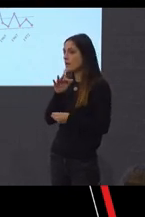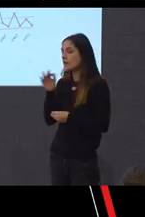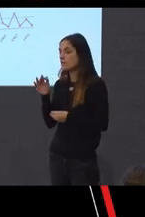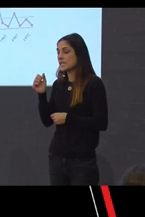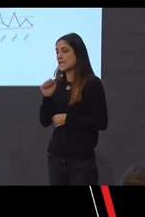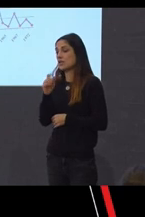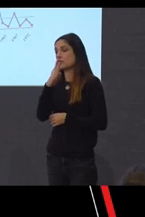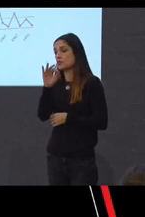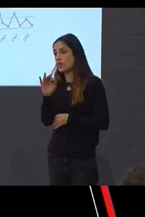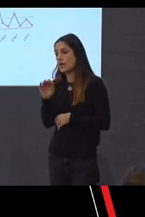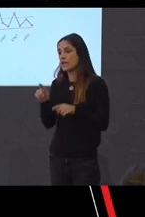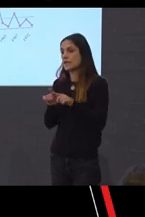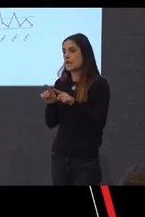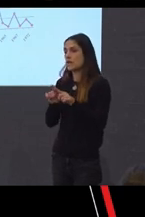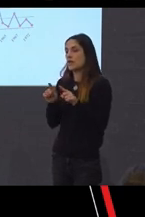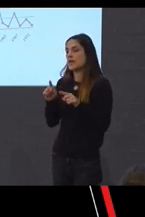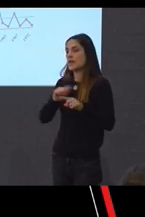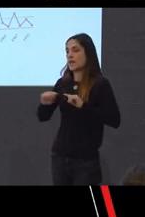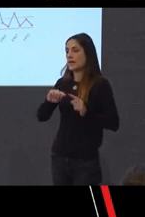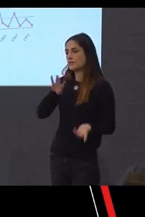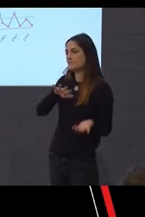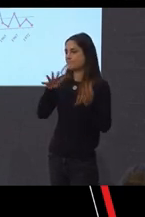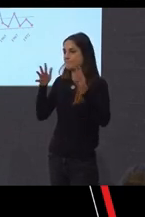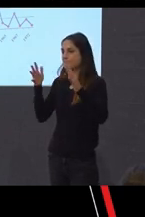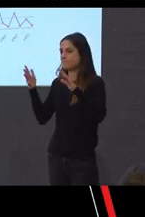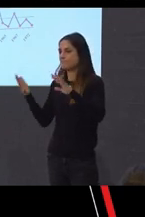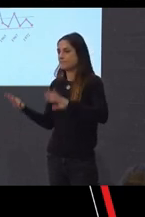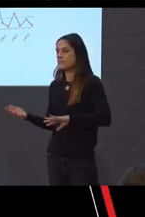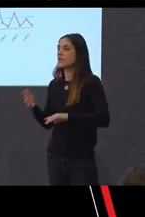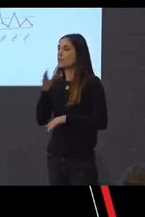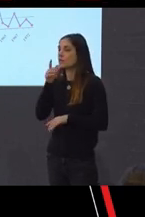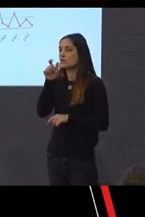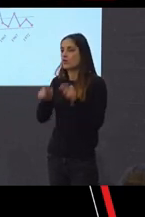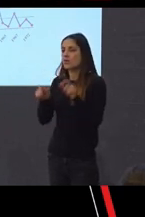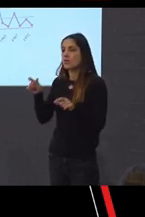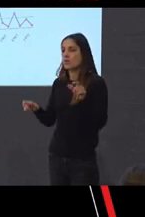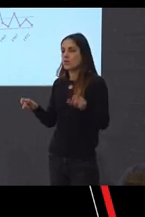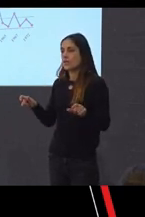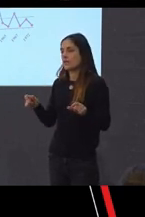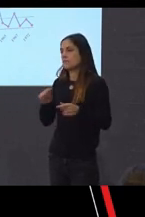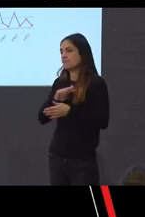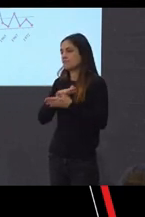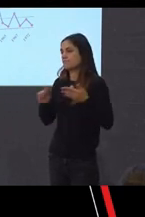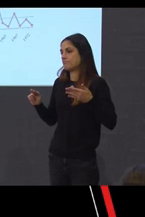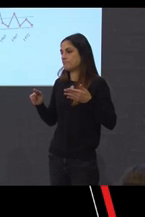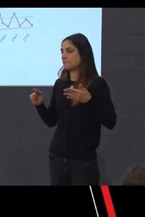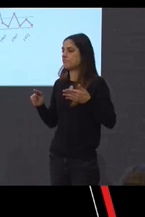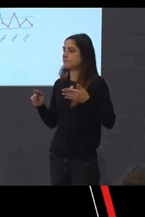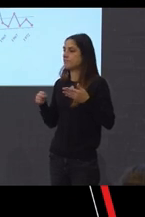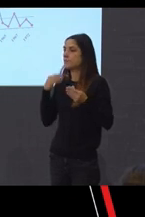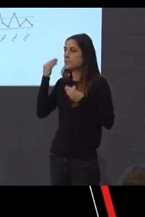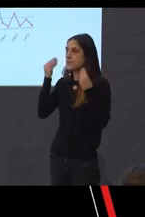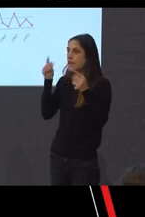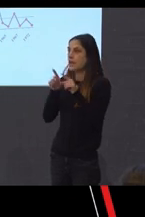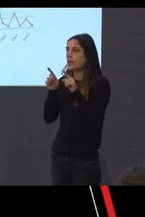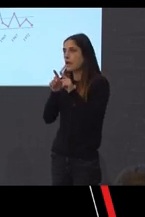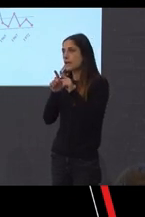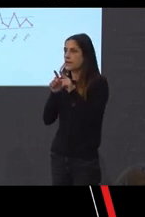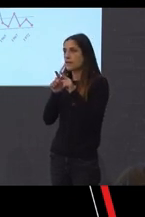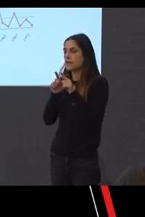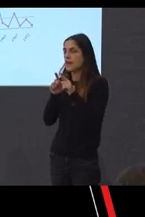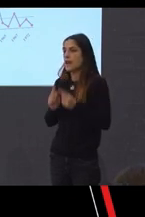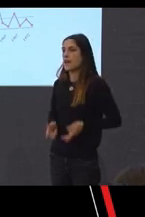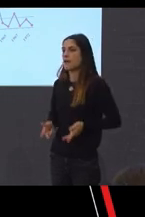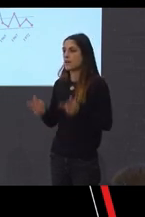réxime que leva a que a poboación teña, entre comillas, unha maior liberdade